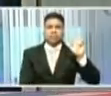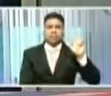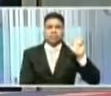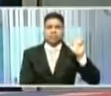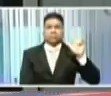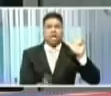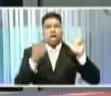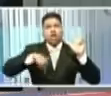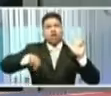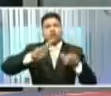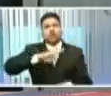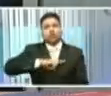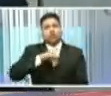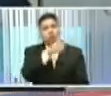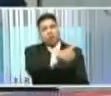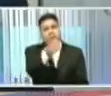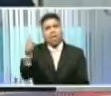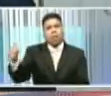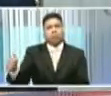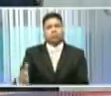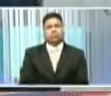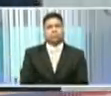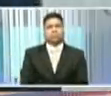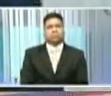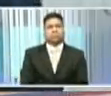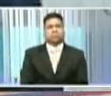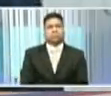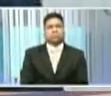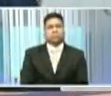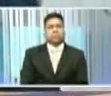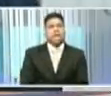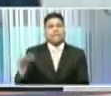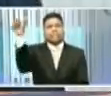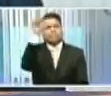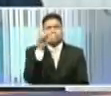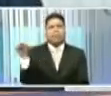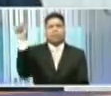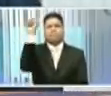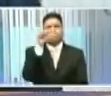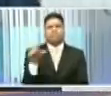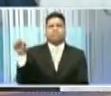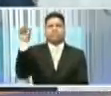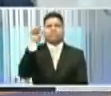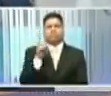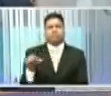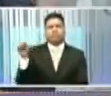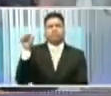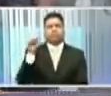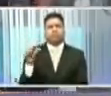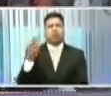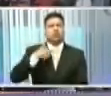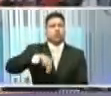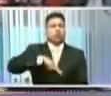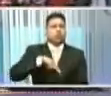Y nosotros en cada uno, durante semanas, hemos estado